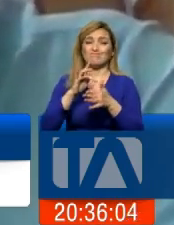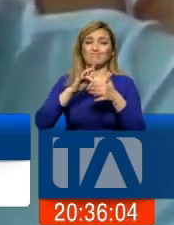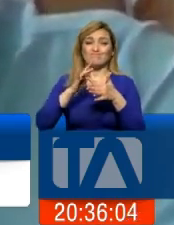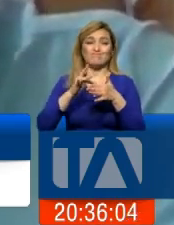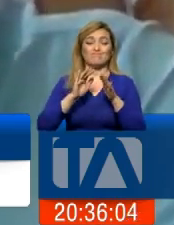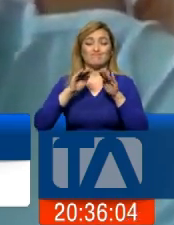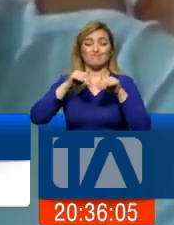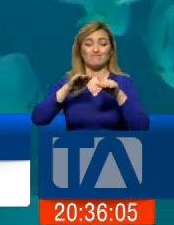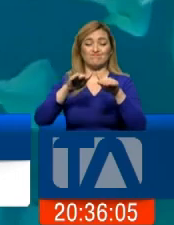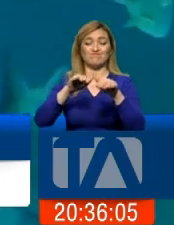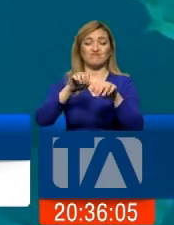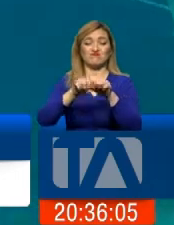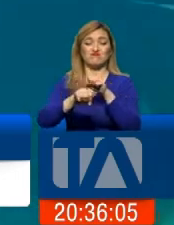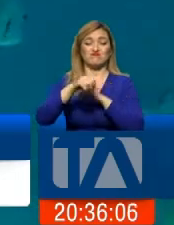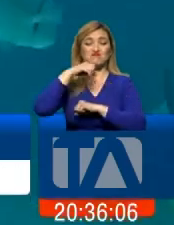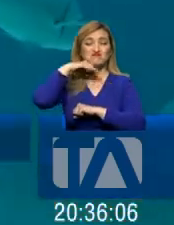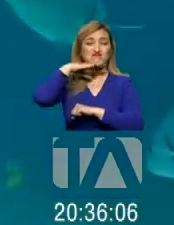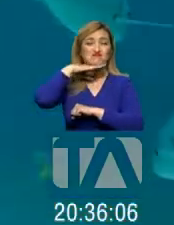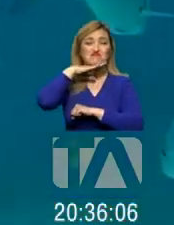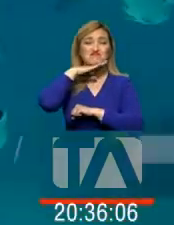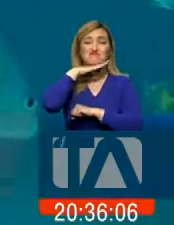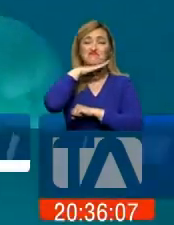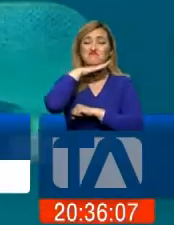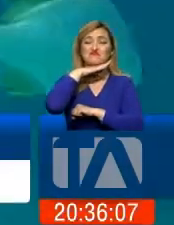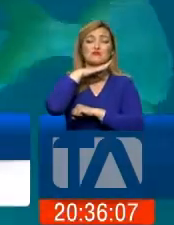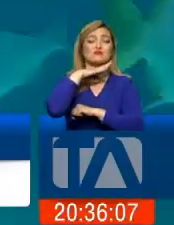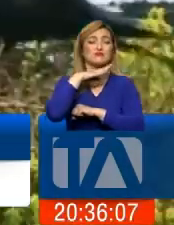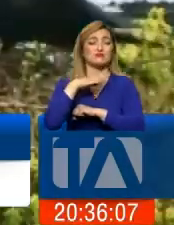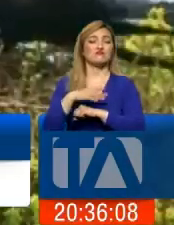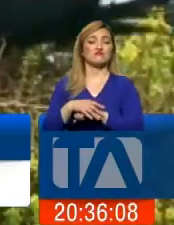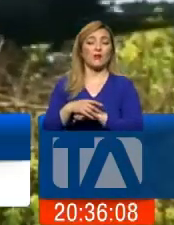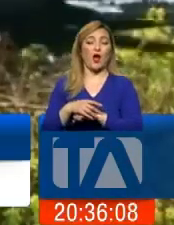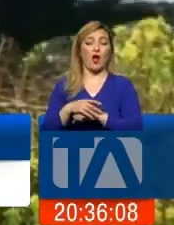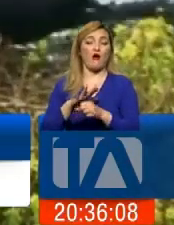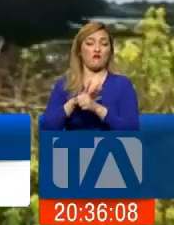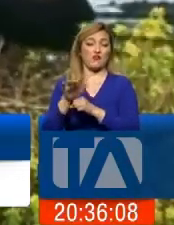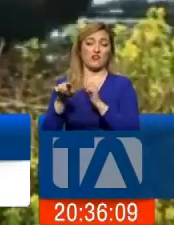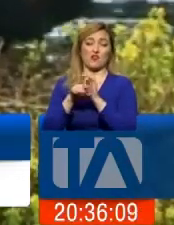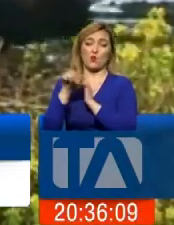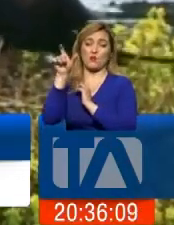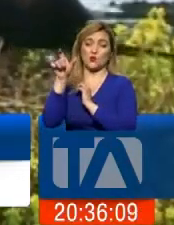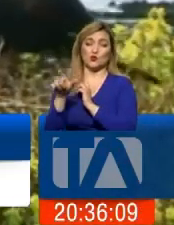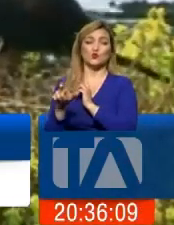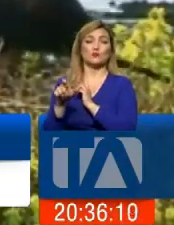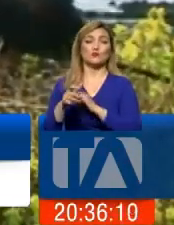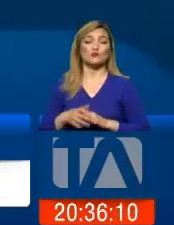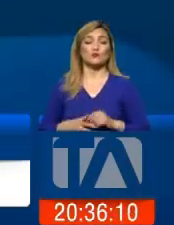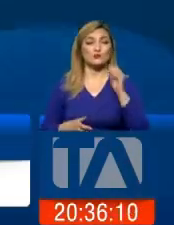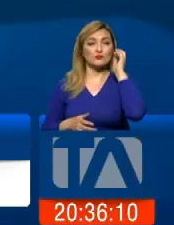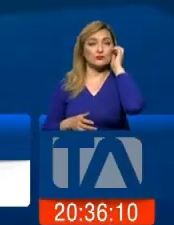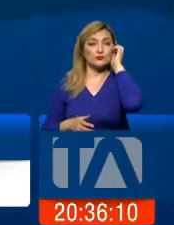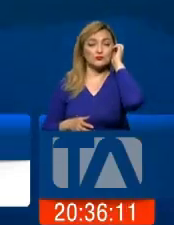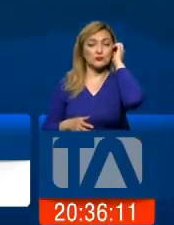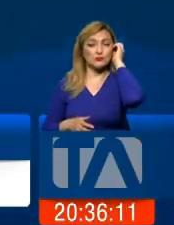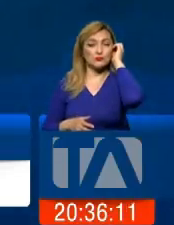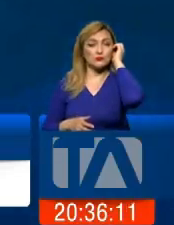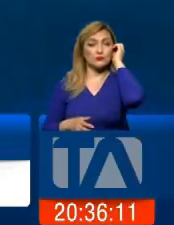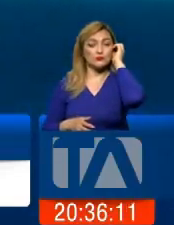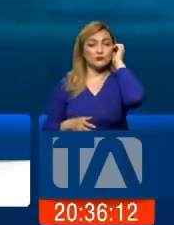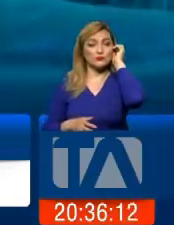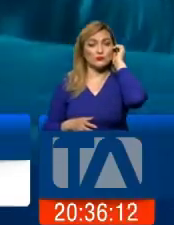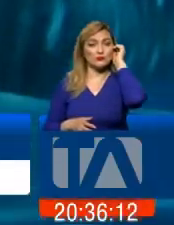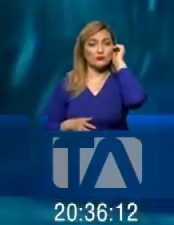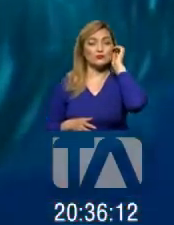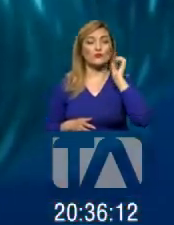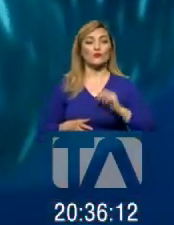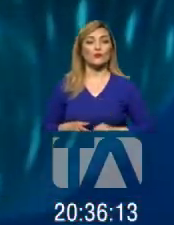de agua la que va a salir contaminada, sino que indirectamente o directamente todos los habitantes de este planeta. Diego Añasco, La